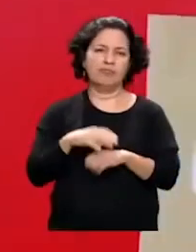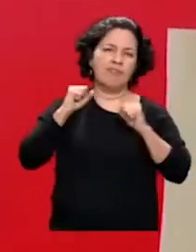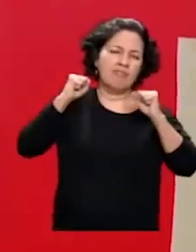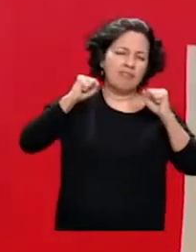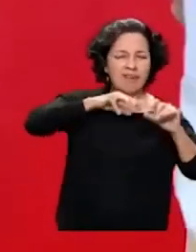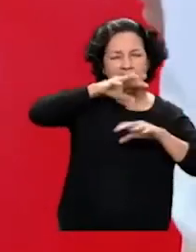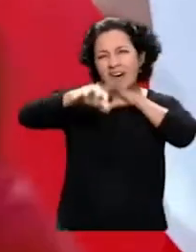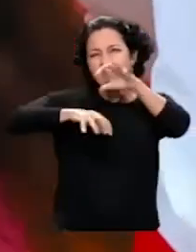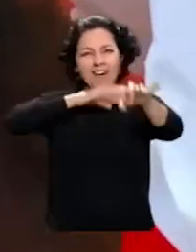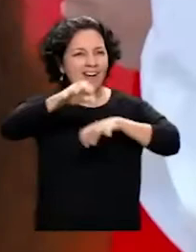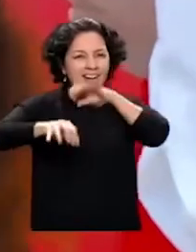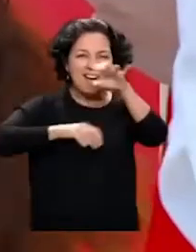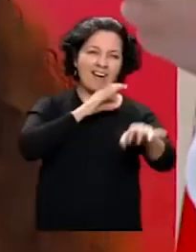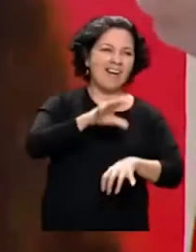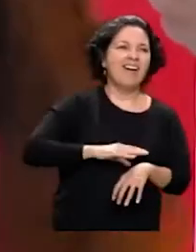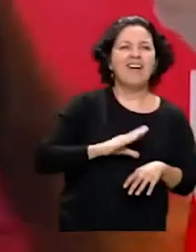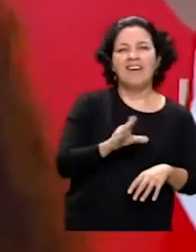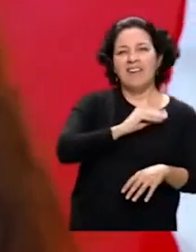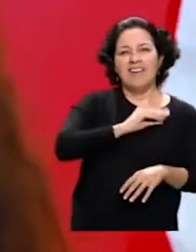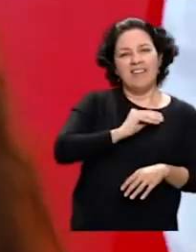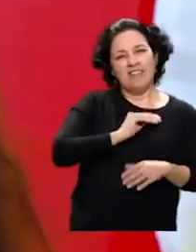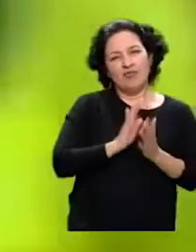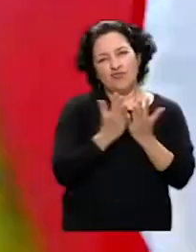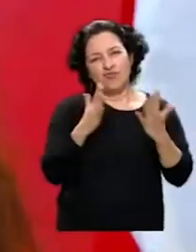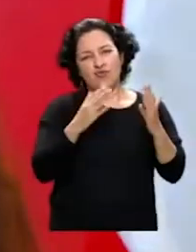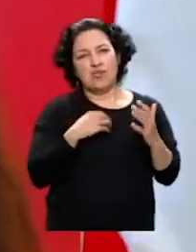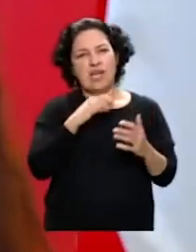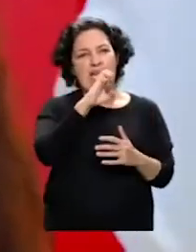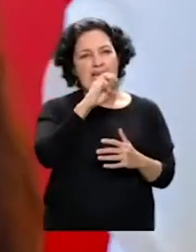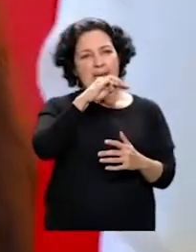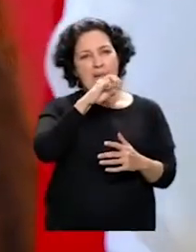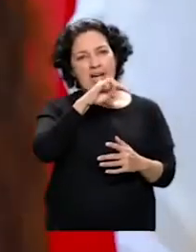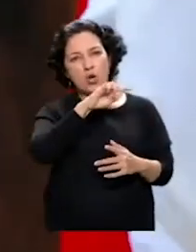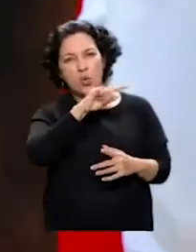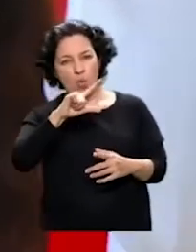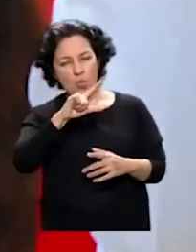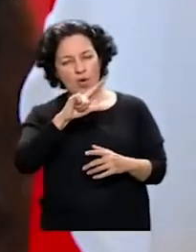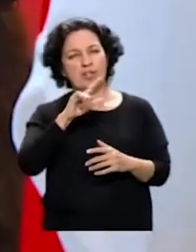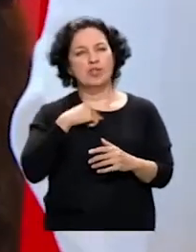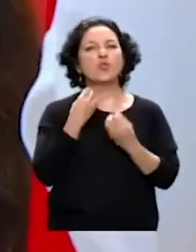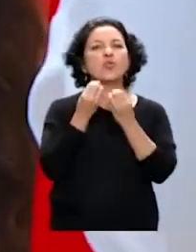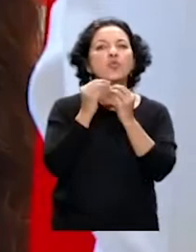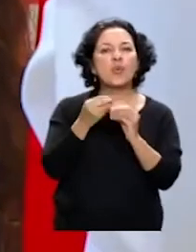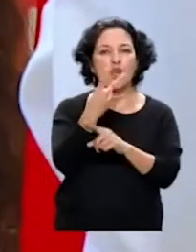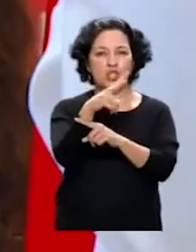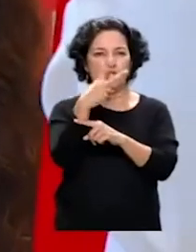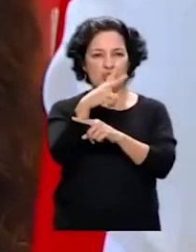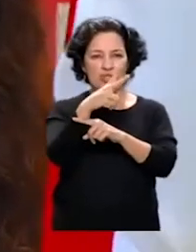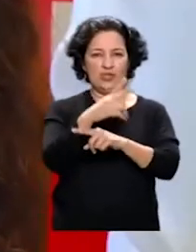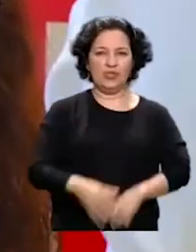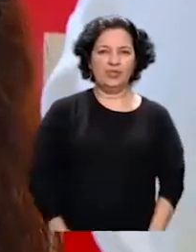Gritos de emoción y alegría. Felicitaciones, Emanuel. Número de contrato 12.